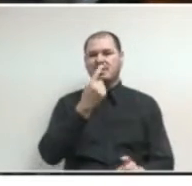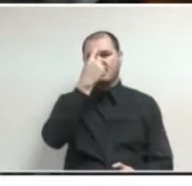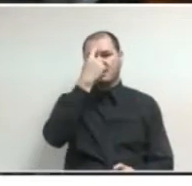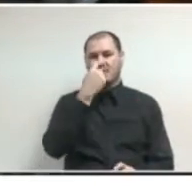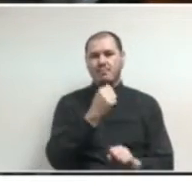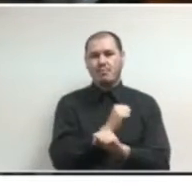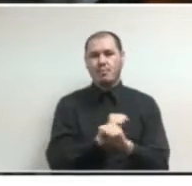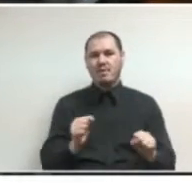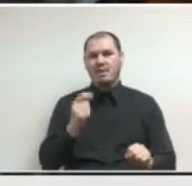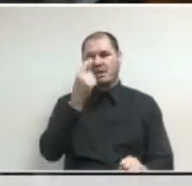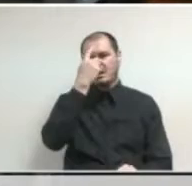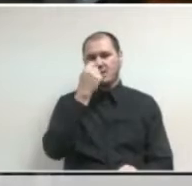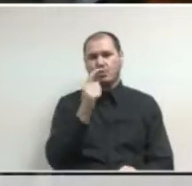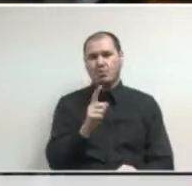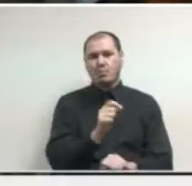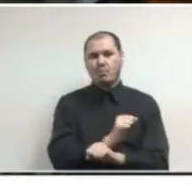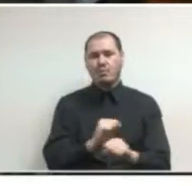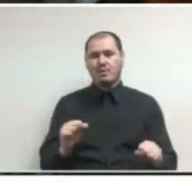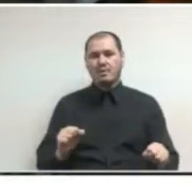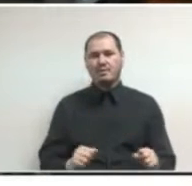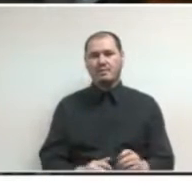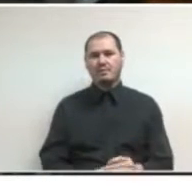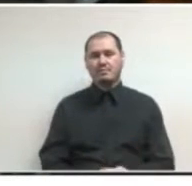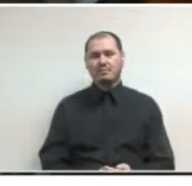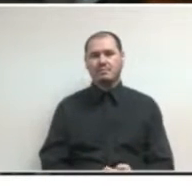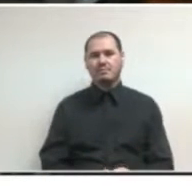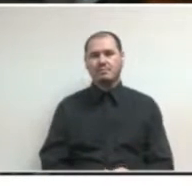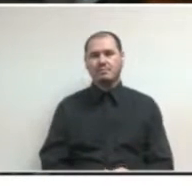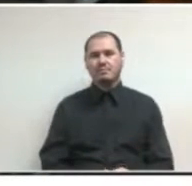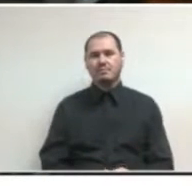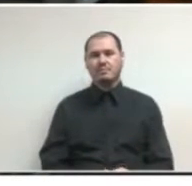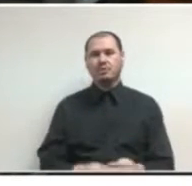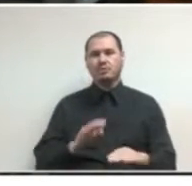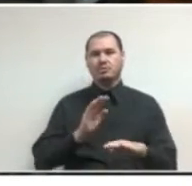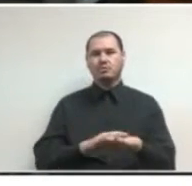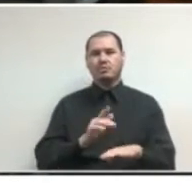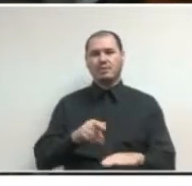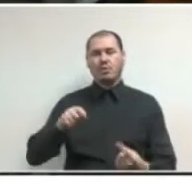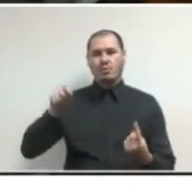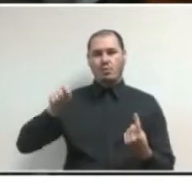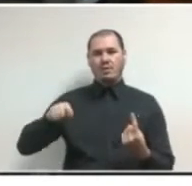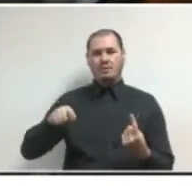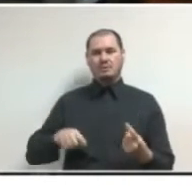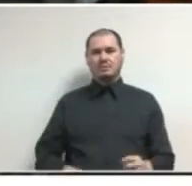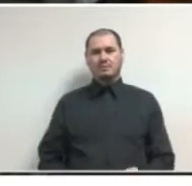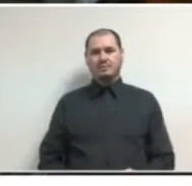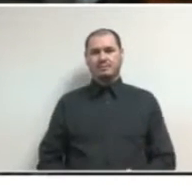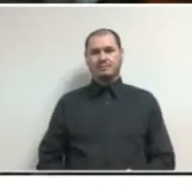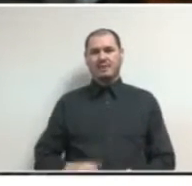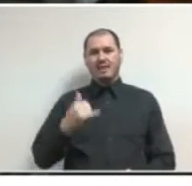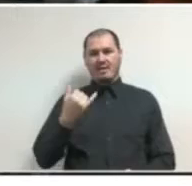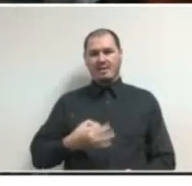pueden. A Tupe, anga, ya seramos magistrados con la Tupe,